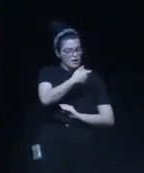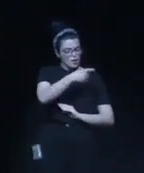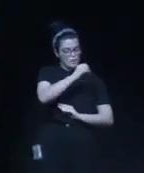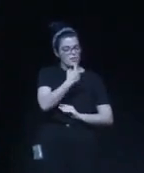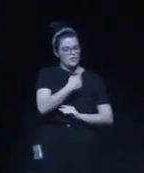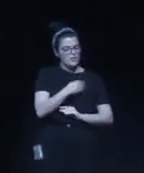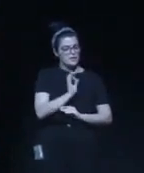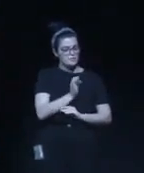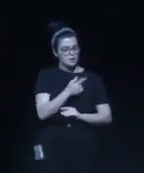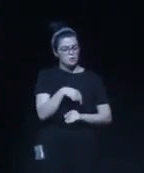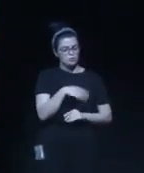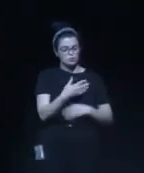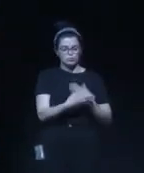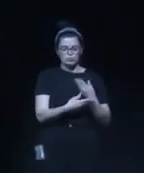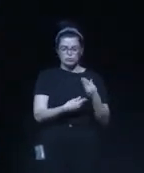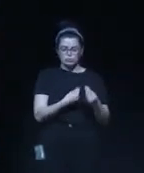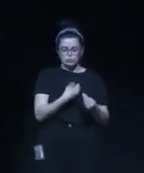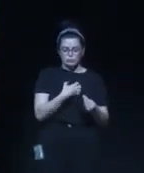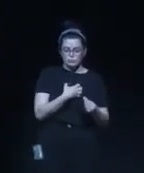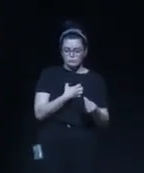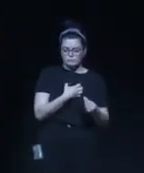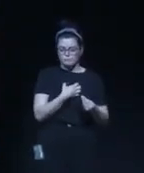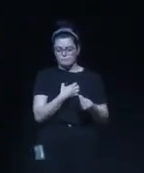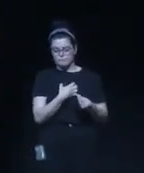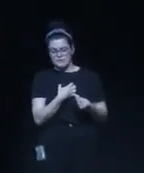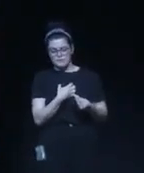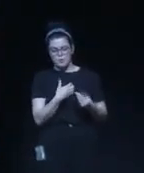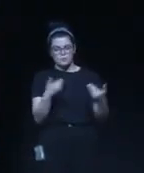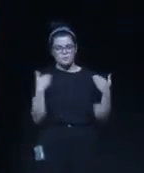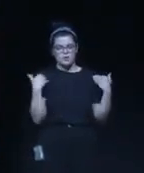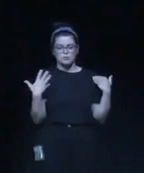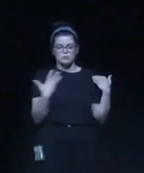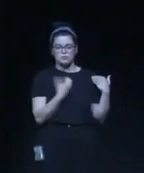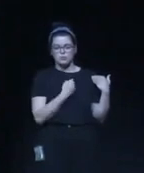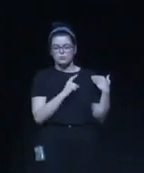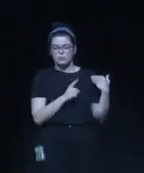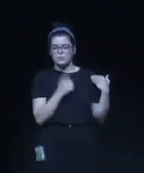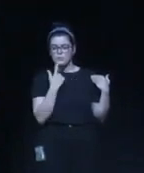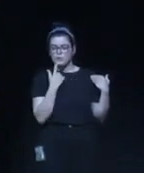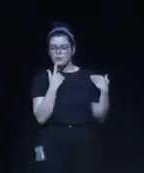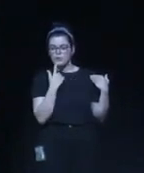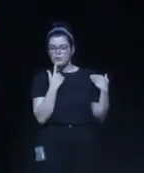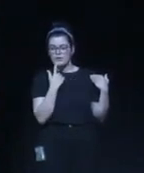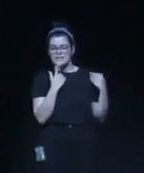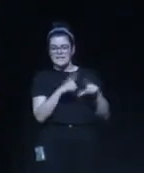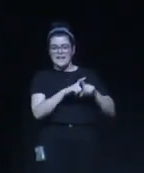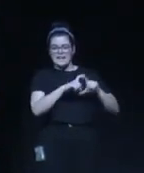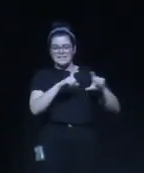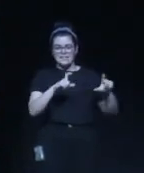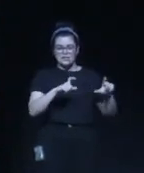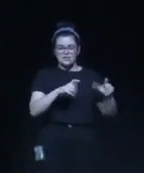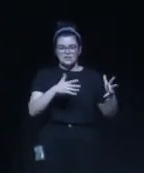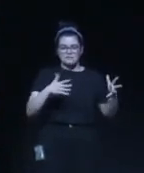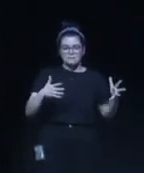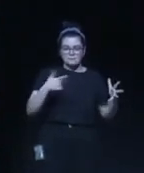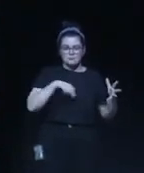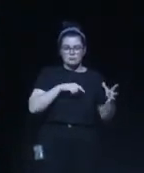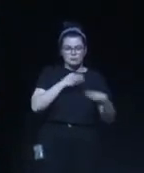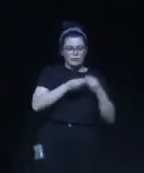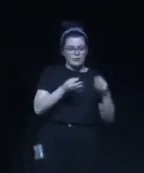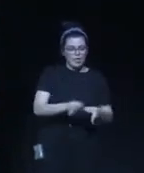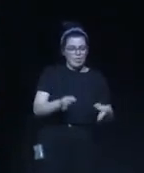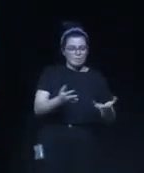hacer, y esto no nos exime de toda la responsabilidad, pero si no hay una implicación de los estados y de las grandes corporaciones, apaga y vámonos. Diego.